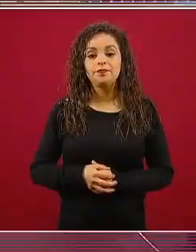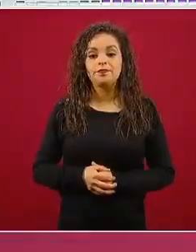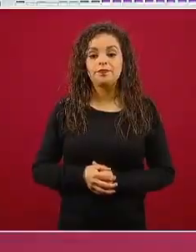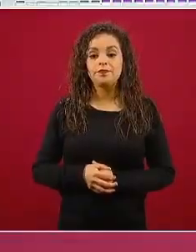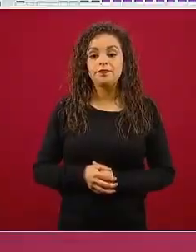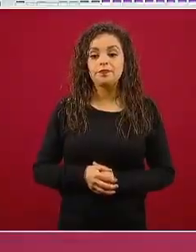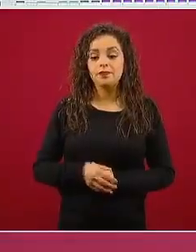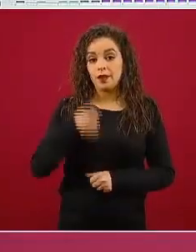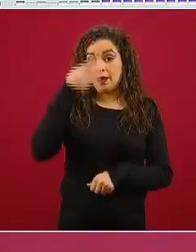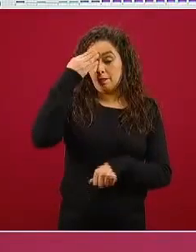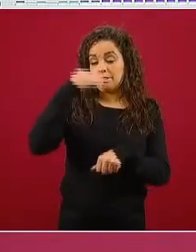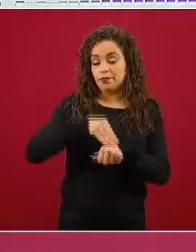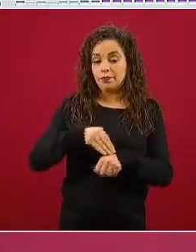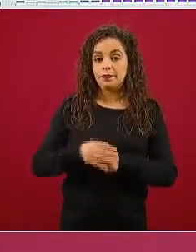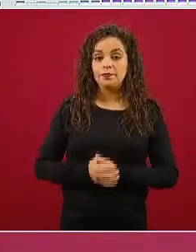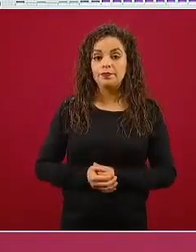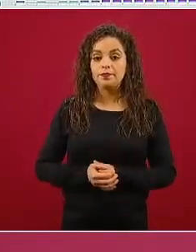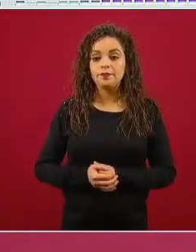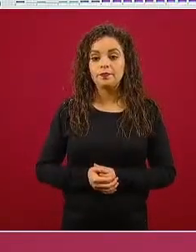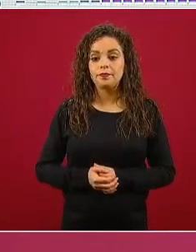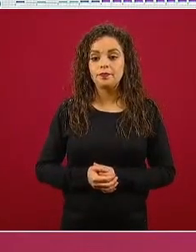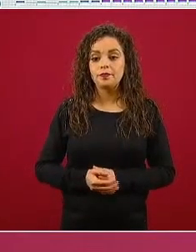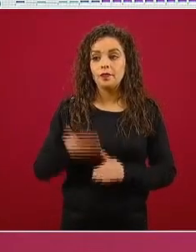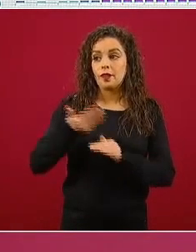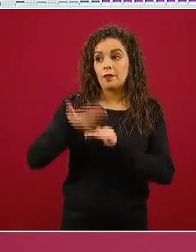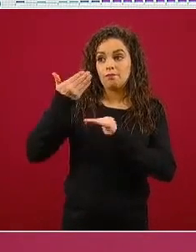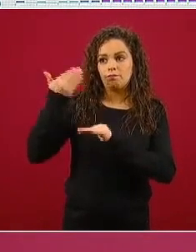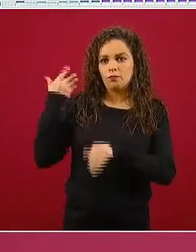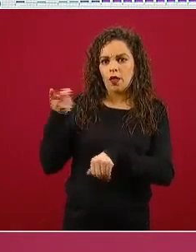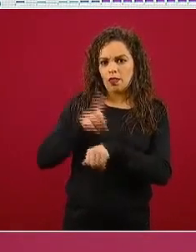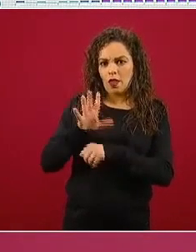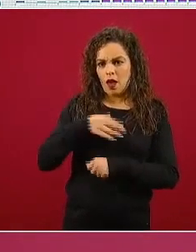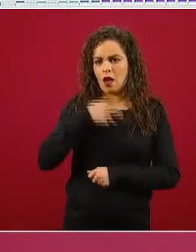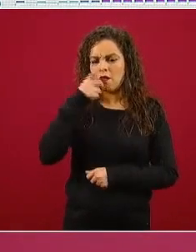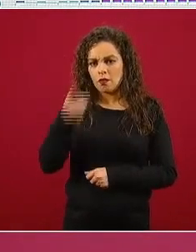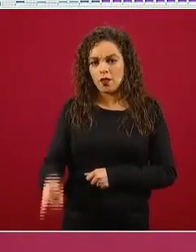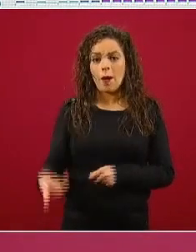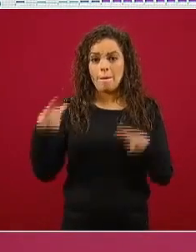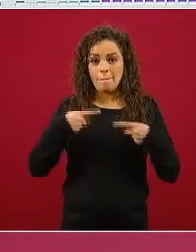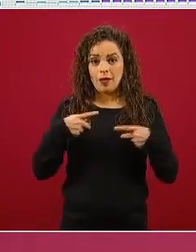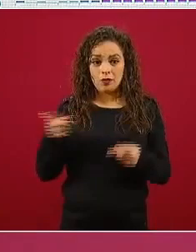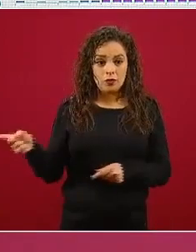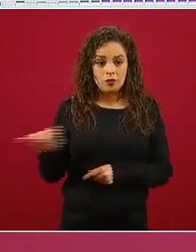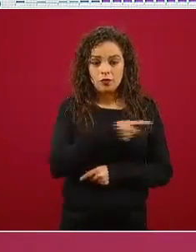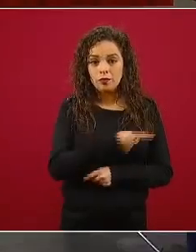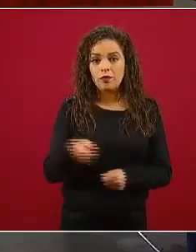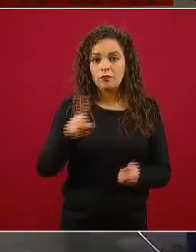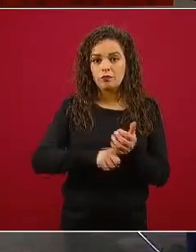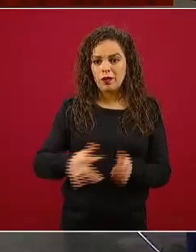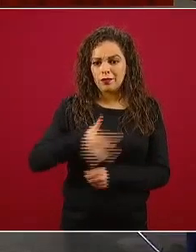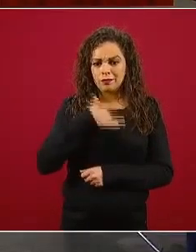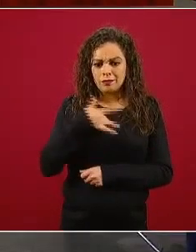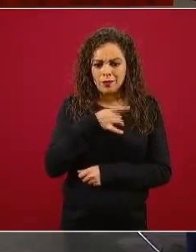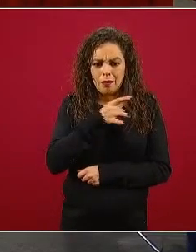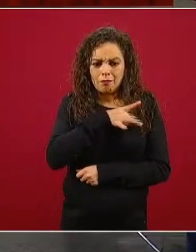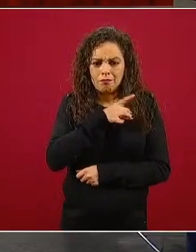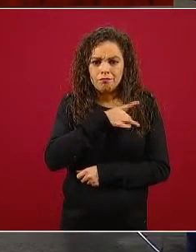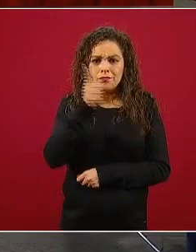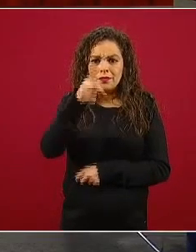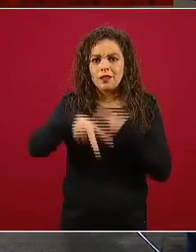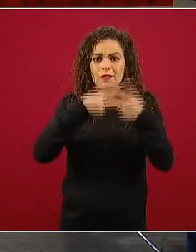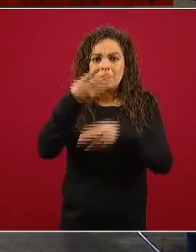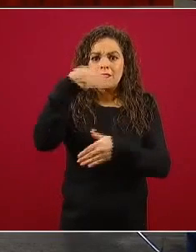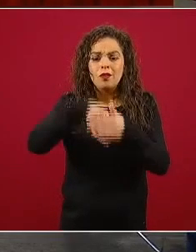como comentamos hace unos días, las personas tienen miedo de ir a los espacios hospitalarios, lo decía Saturnino en sus preguntas,